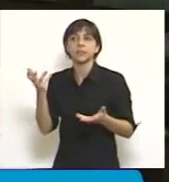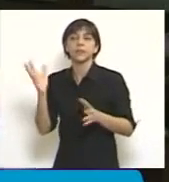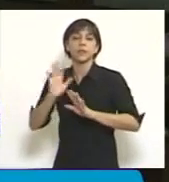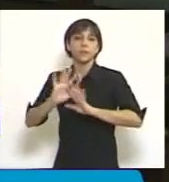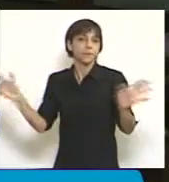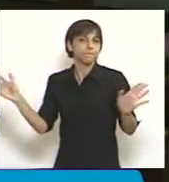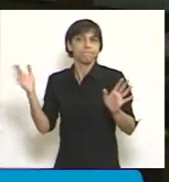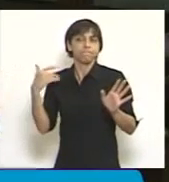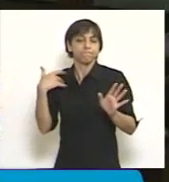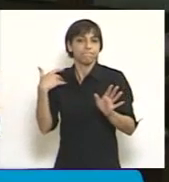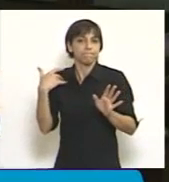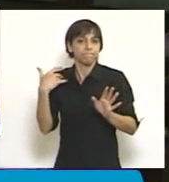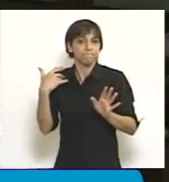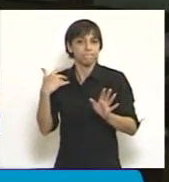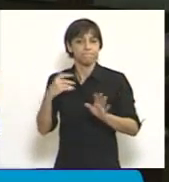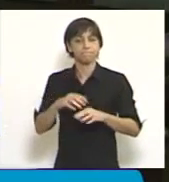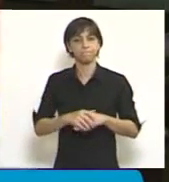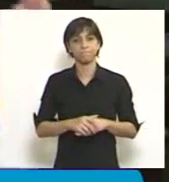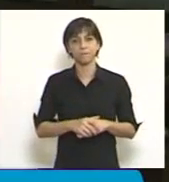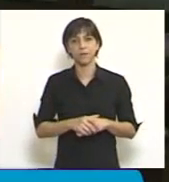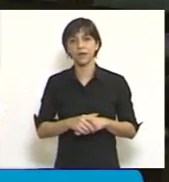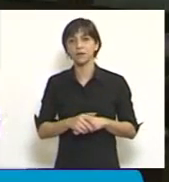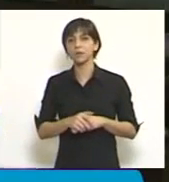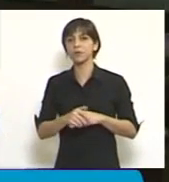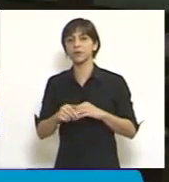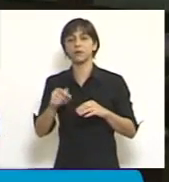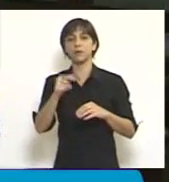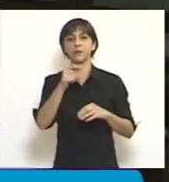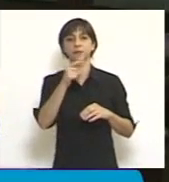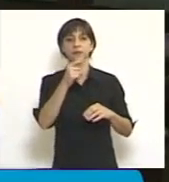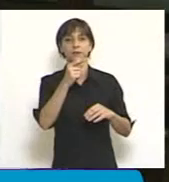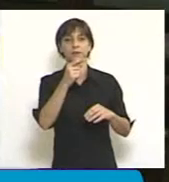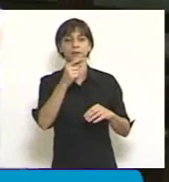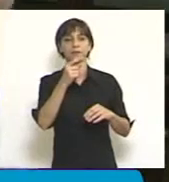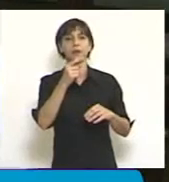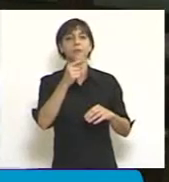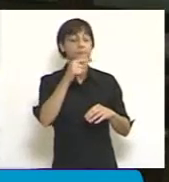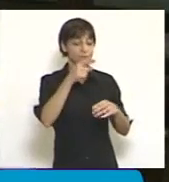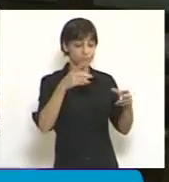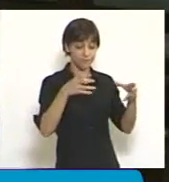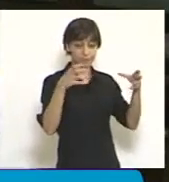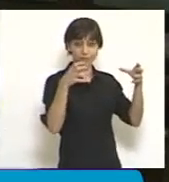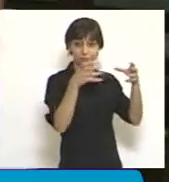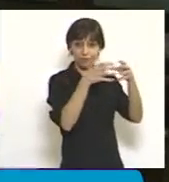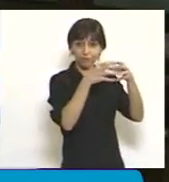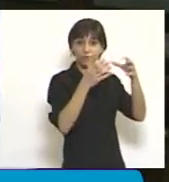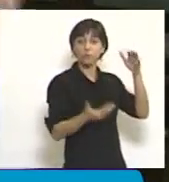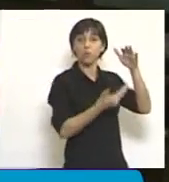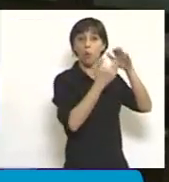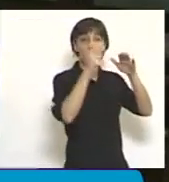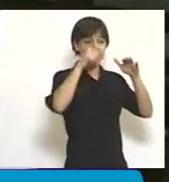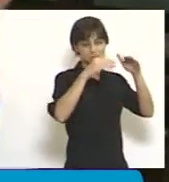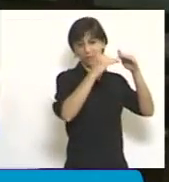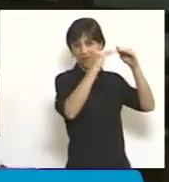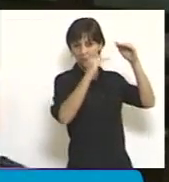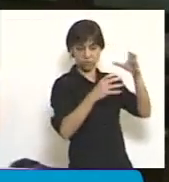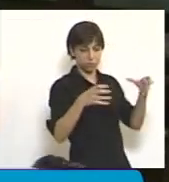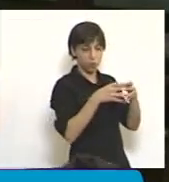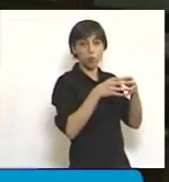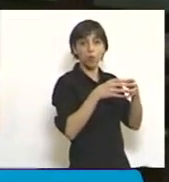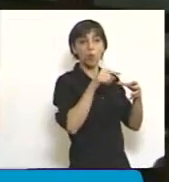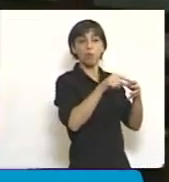perjuicio de que permitió la continuidad de los jueces subrogantes que en ese momento estaban ejerciendo el cargo a